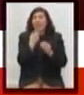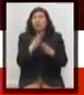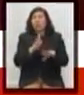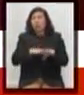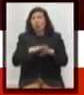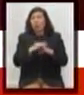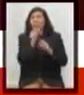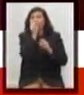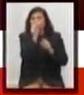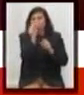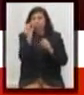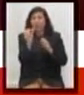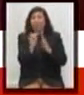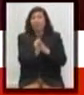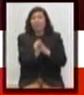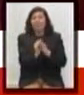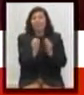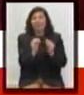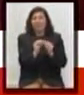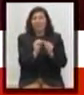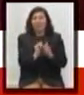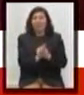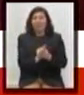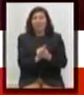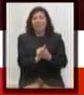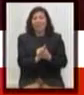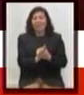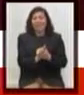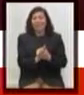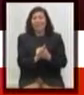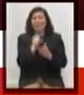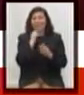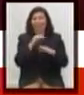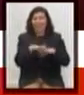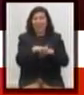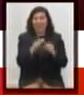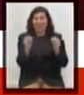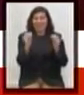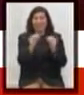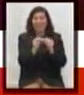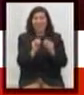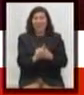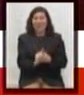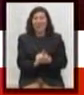Education, no sé cuántos, and no sé qué, organization.